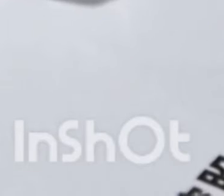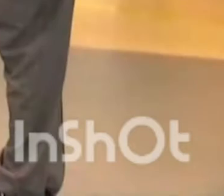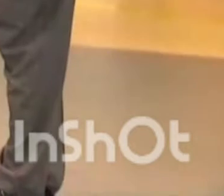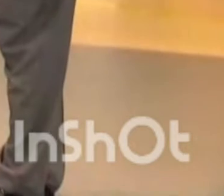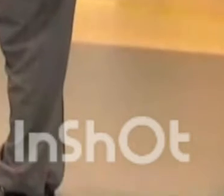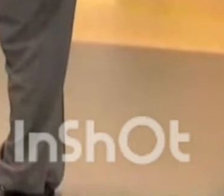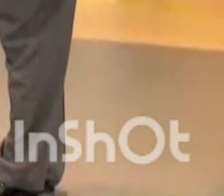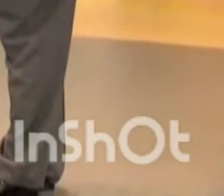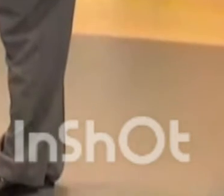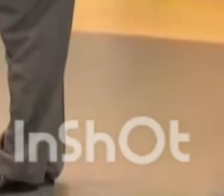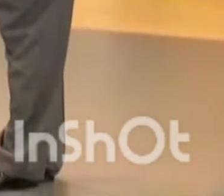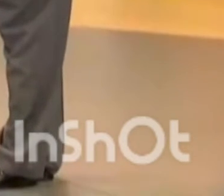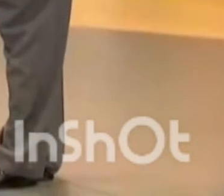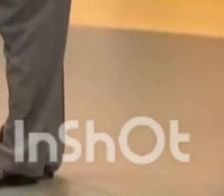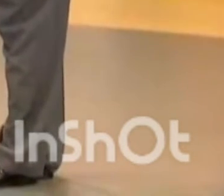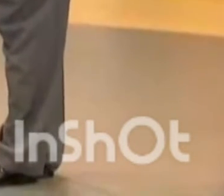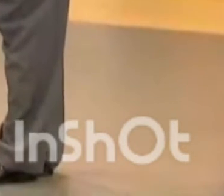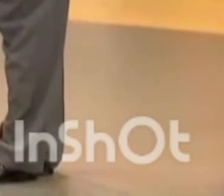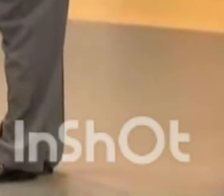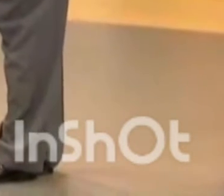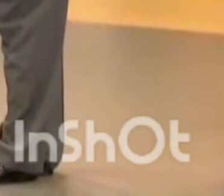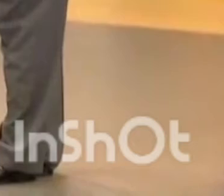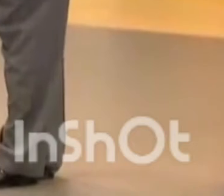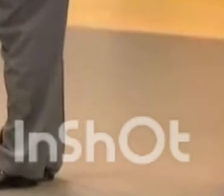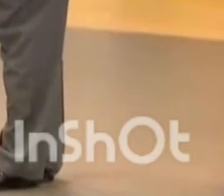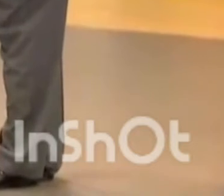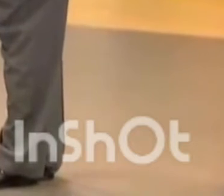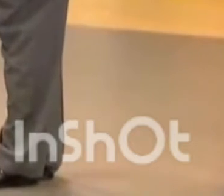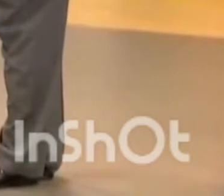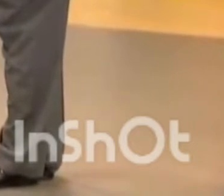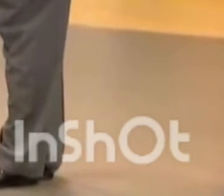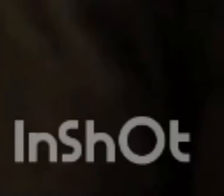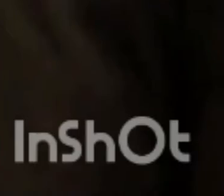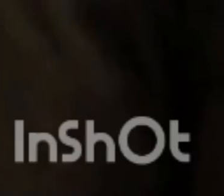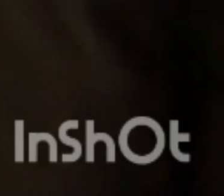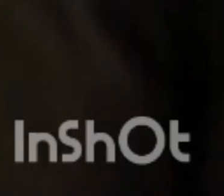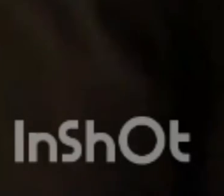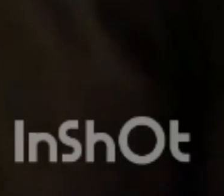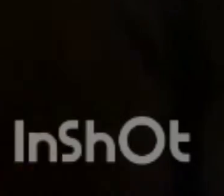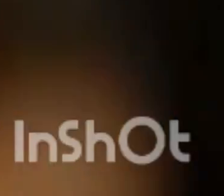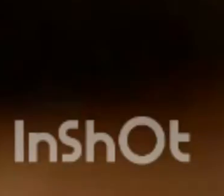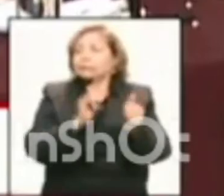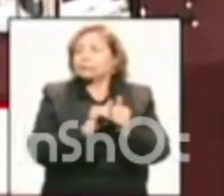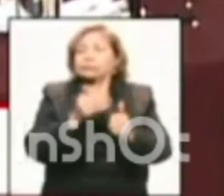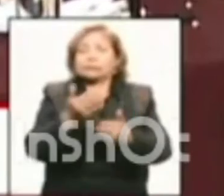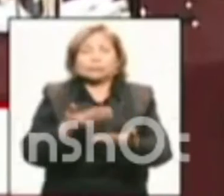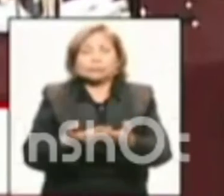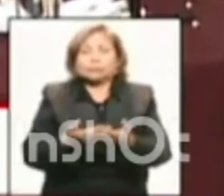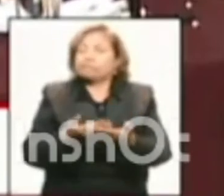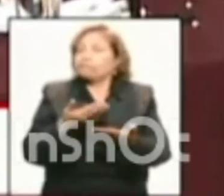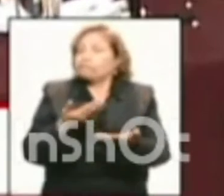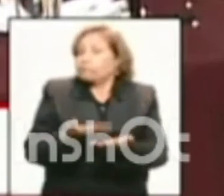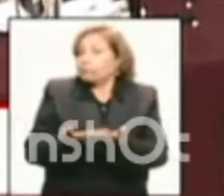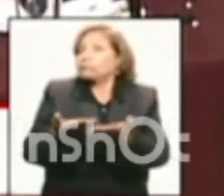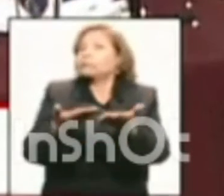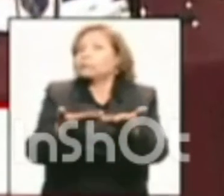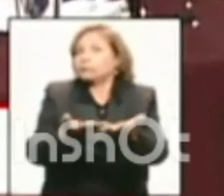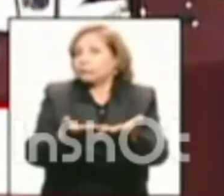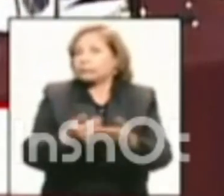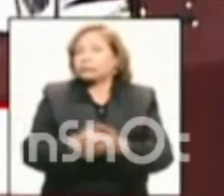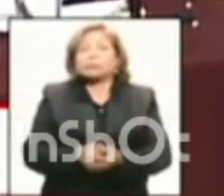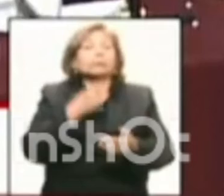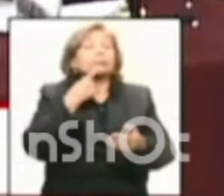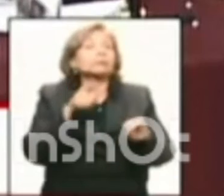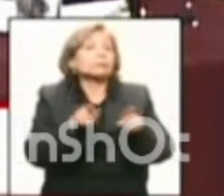pasado con dosis de la vacuna Sinopharm, que fueron destinadas al equipo médico de un ensayo clínico. Debido a ello, es investigado en